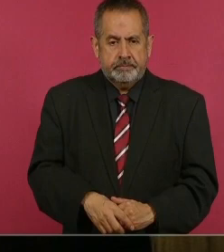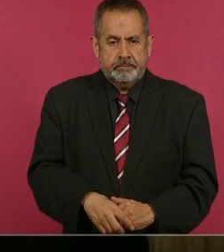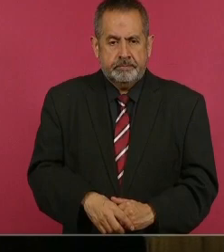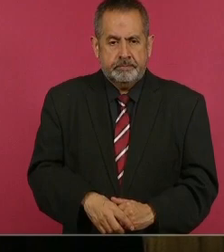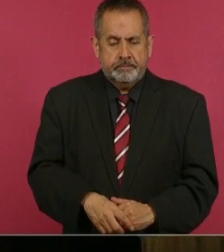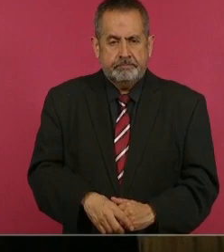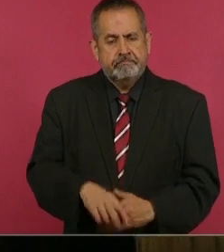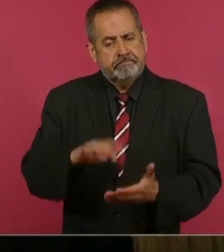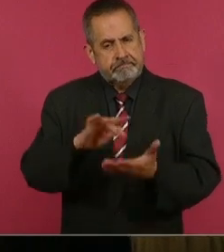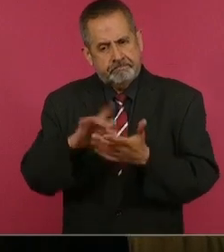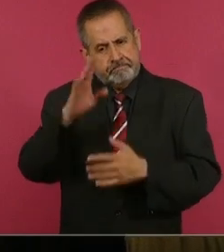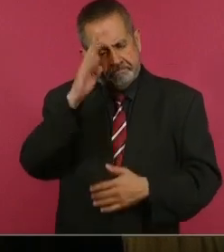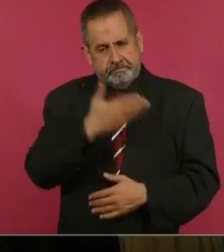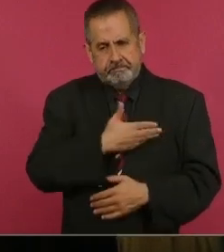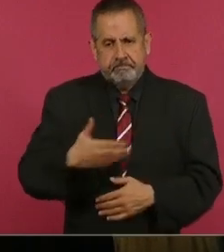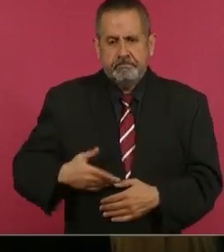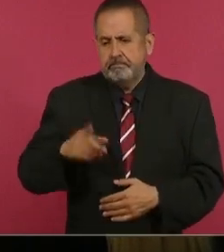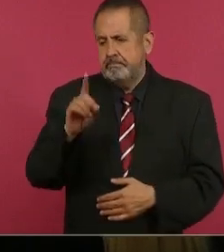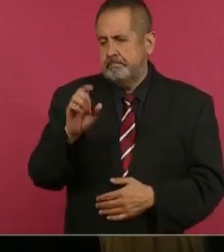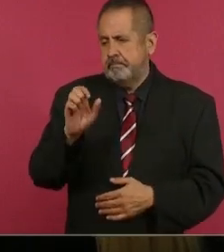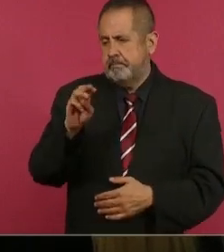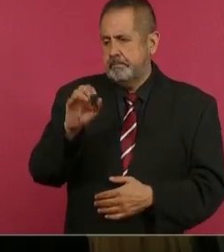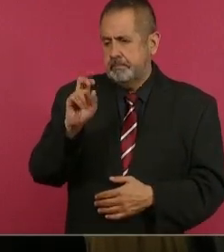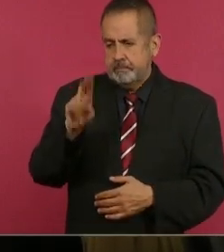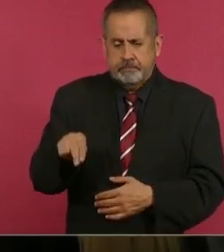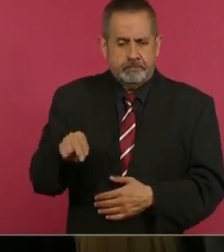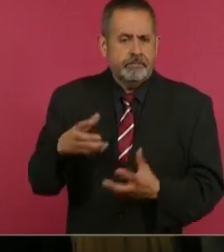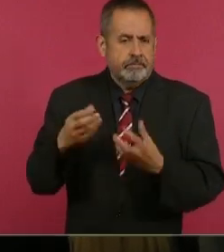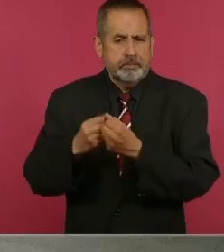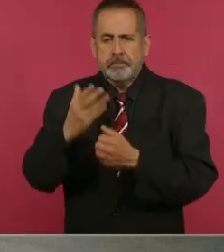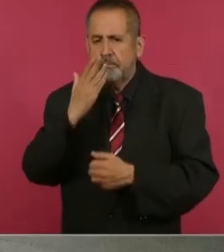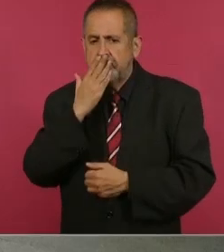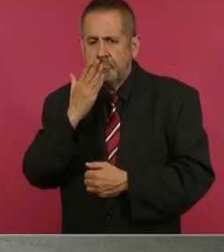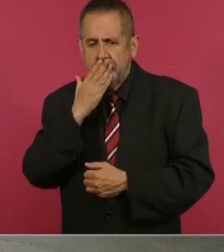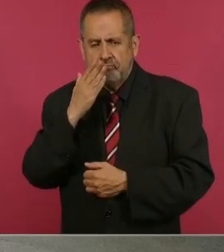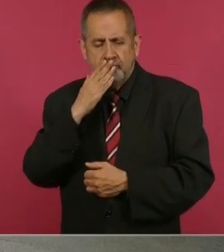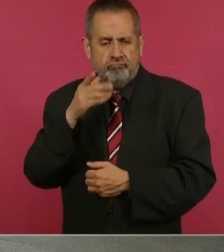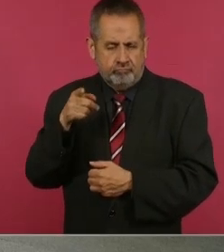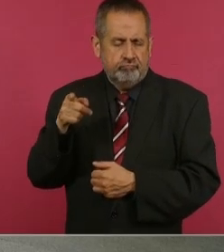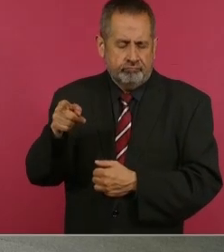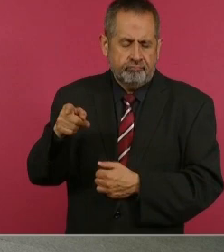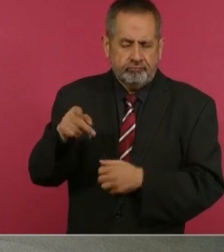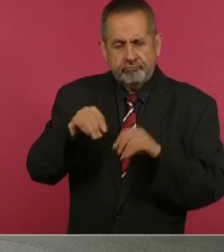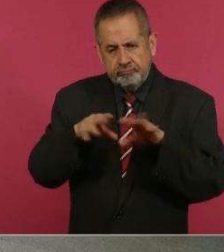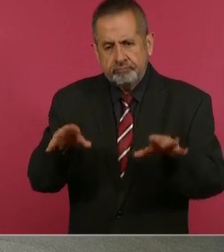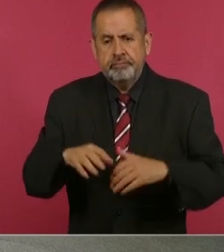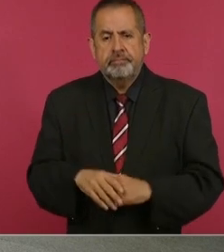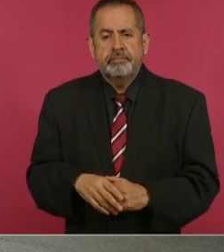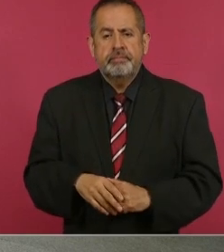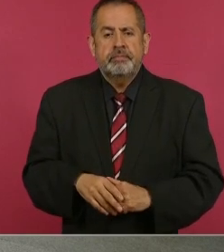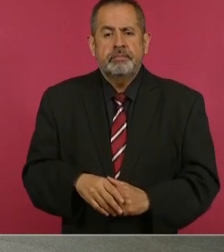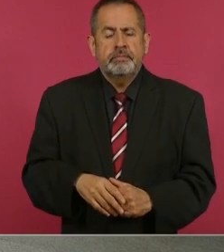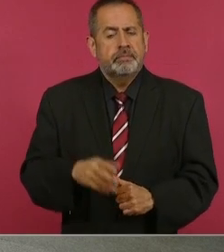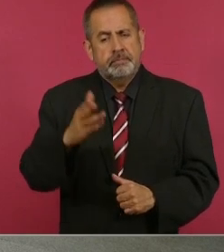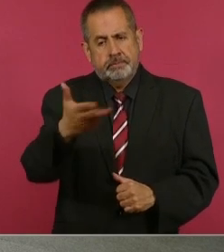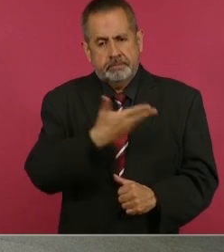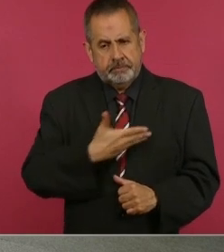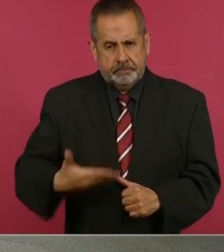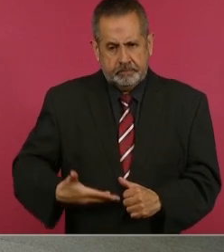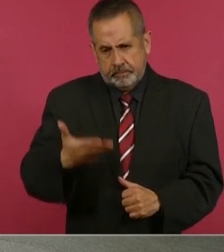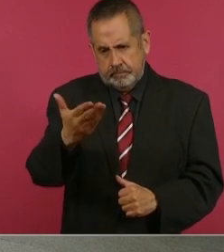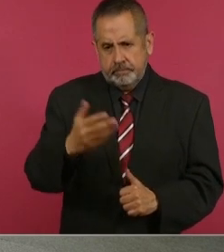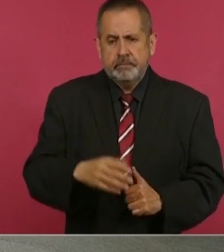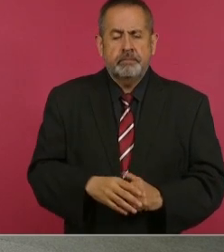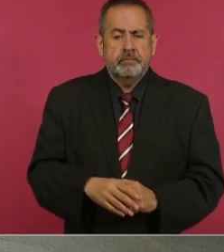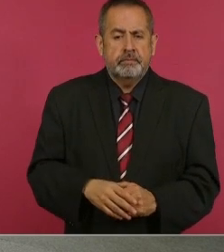Sí, gracias, señor presidente. Demián Duarte, de Sonora Power, la revolución que llegó del norte. Señor presidente, bueno,